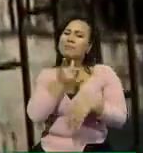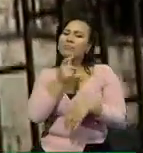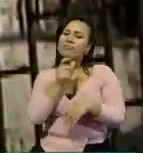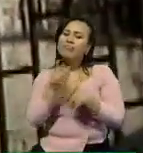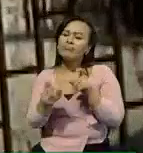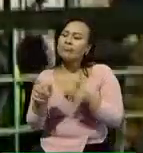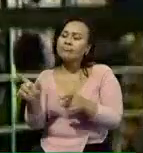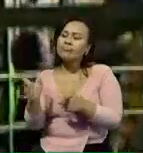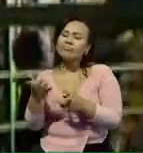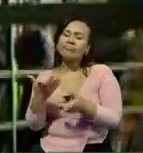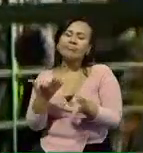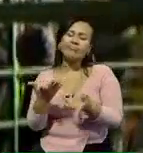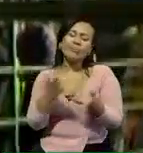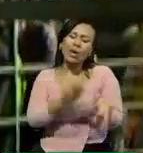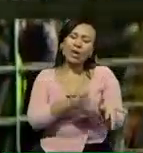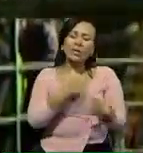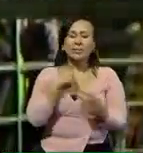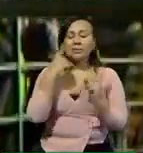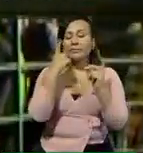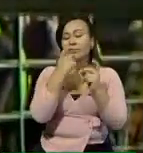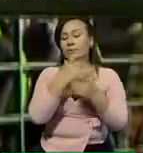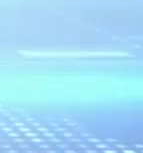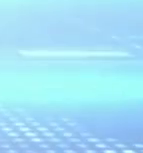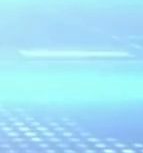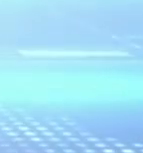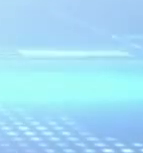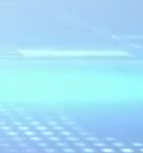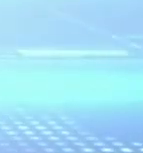con los planes. En Quito informó, Iván Casamén.